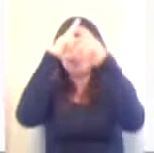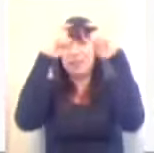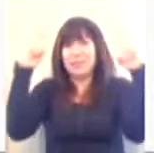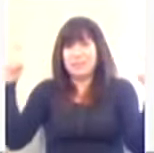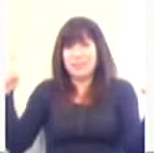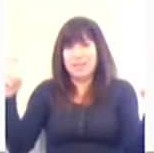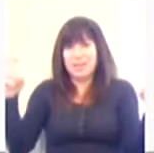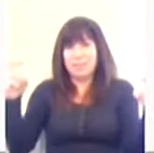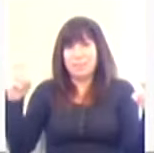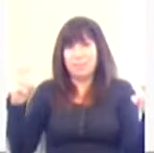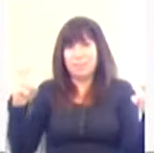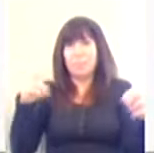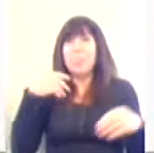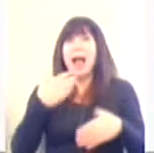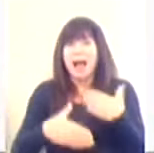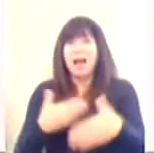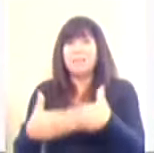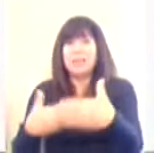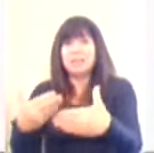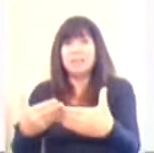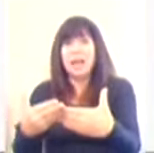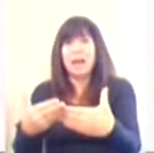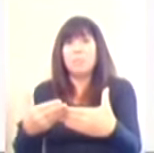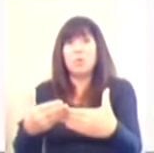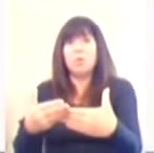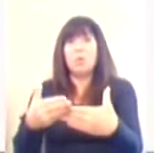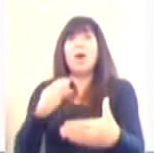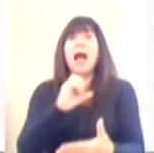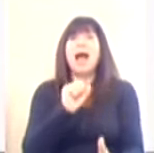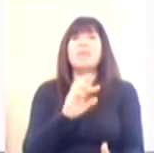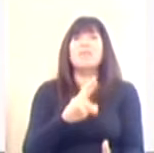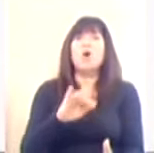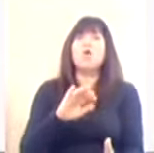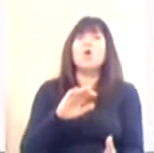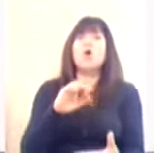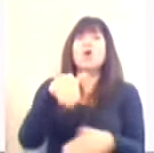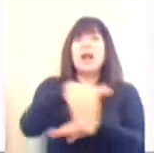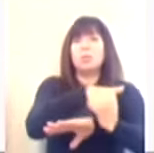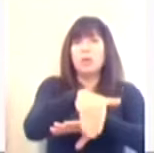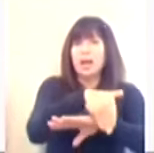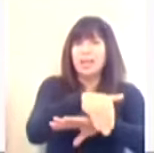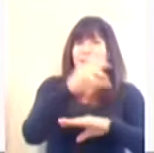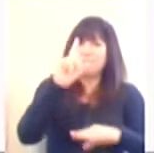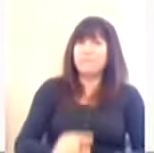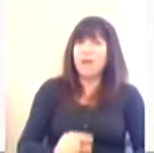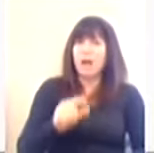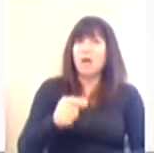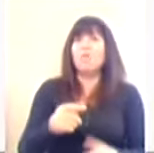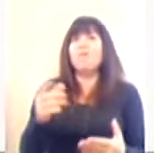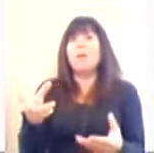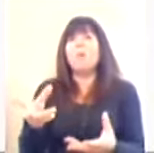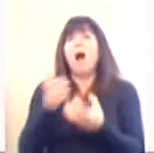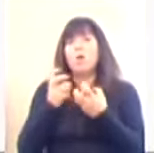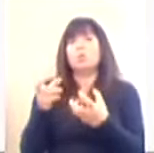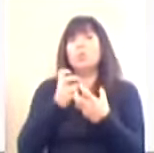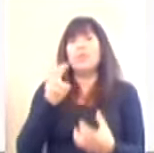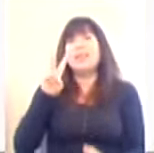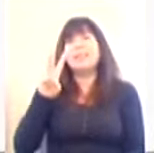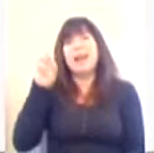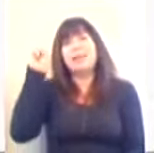si avanzamos esa carbono neutralidad, vamos a consumir menos energía, vamos a consumir un 30% menos de